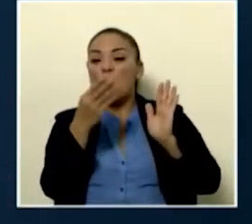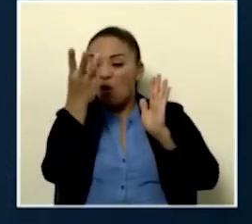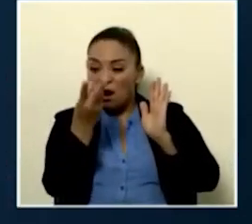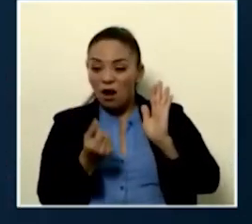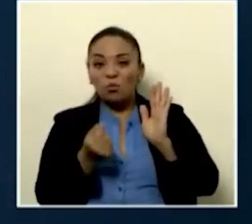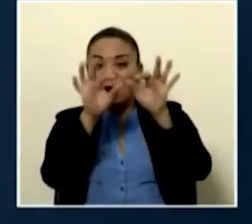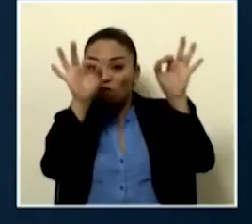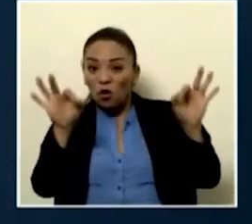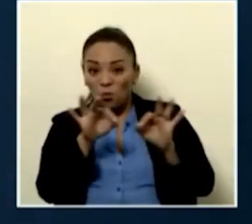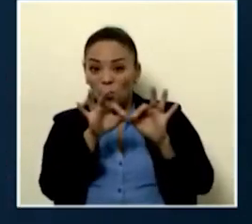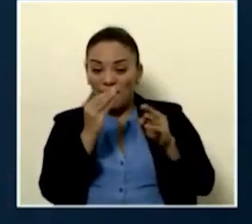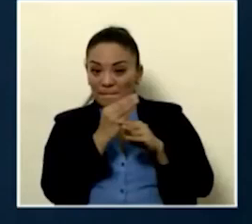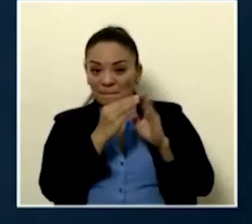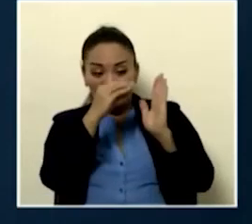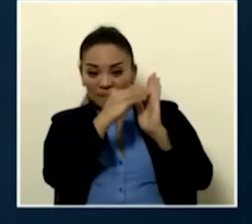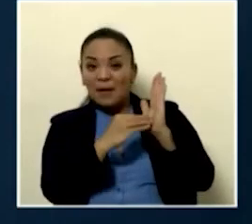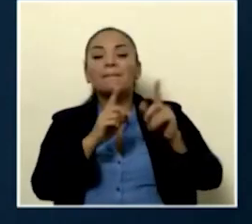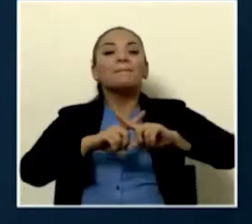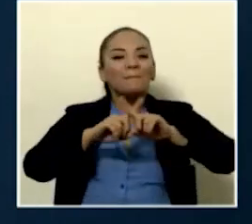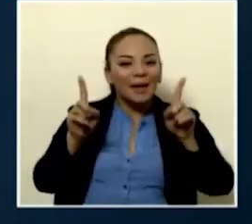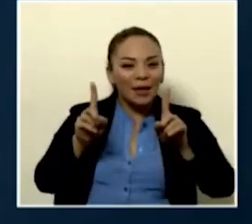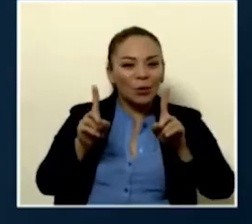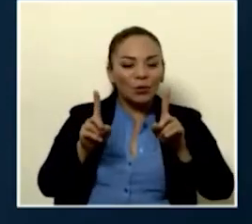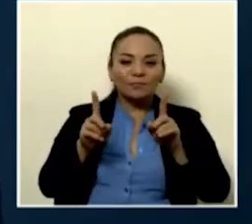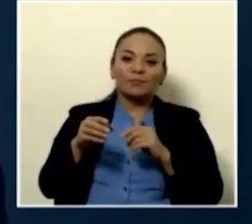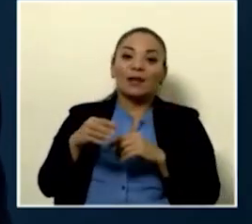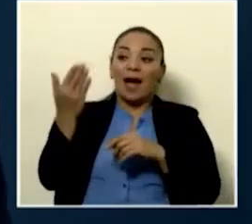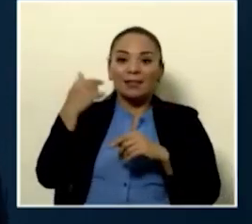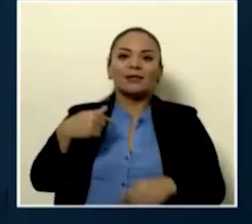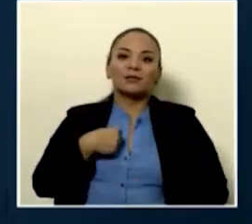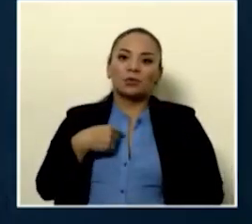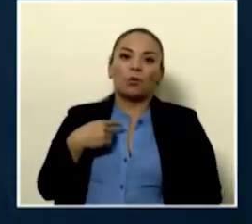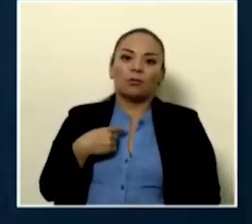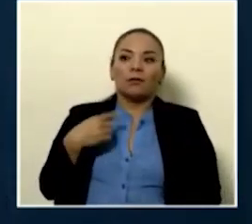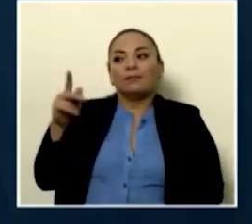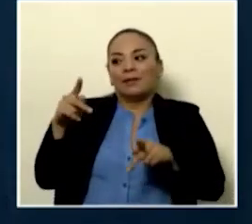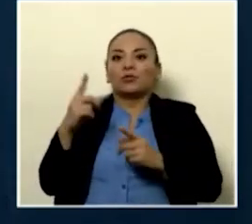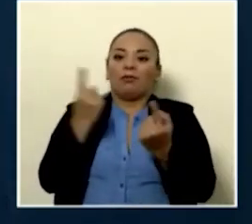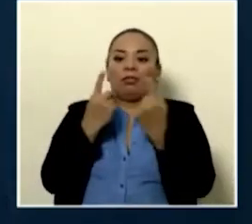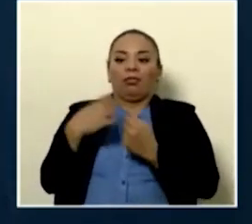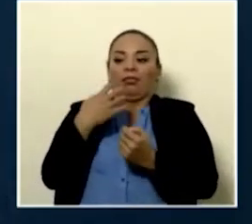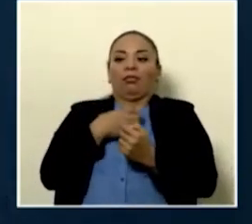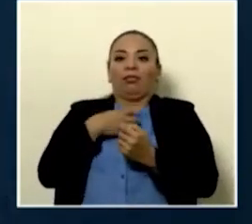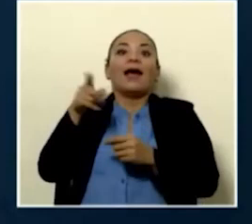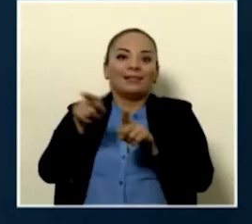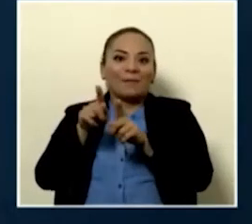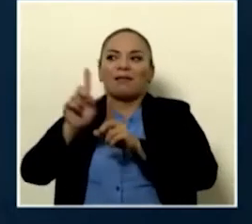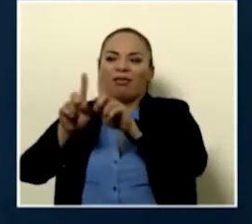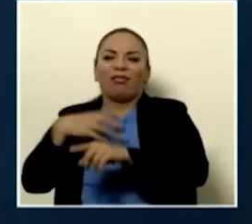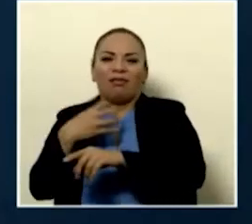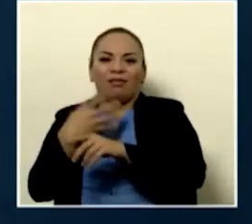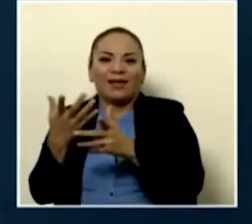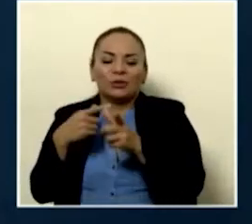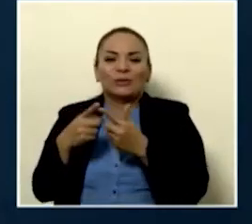Pero el ministro, ante las quejas que yo recibía y por tanto las quejas que él recibía, encontró